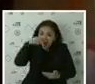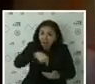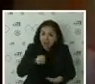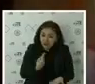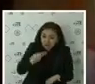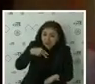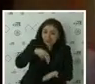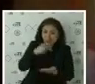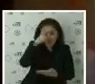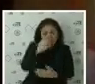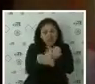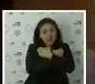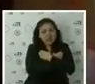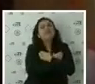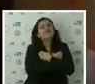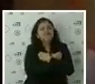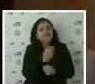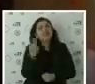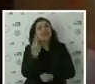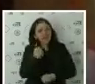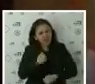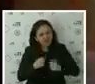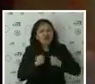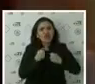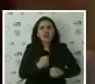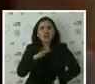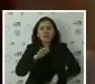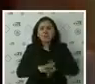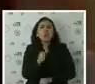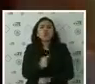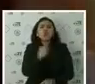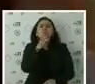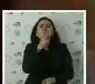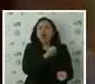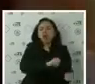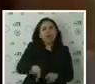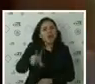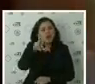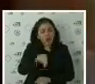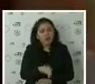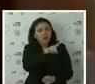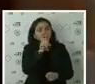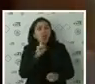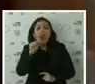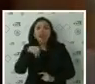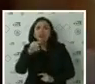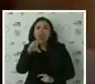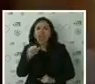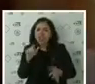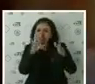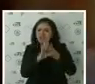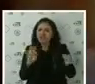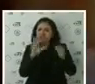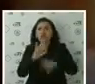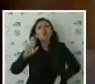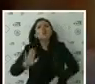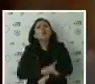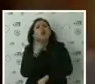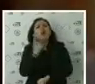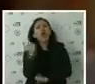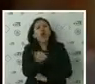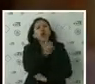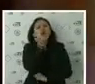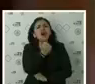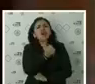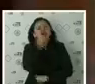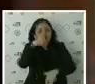área educativa, que sí necesitamos fortalecer, que no lo podemos hacer a un lado. Andrea hablando sobre esta idea de por qué alumnos